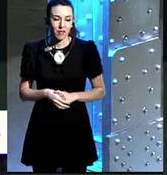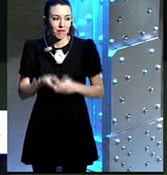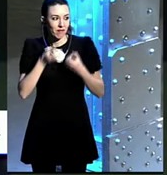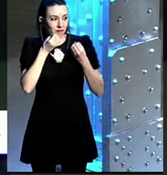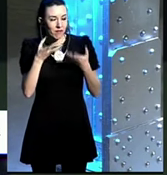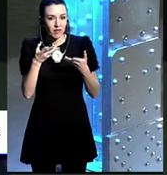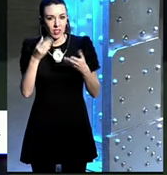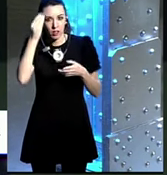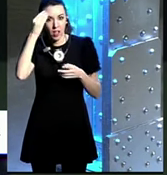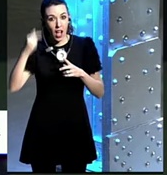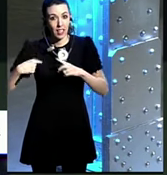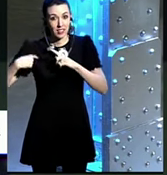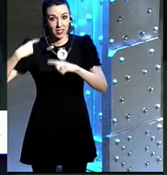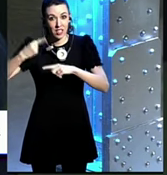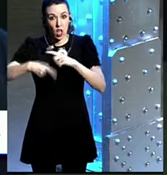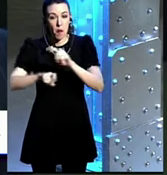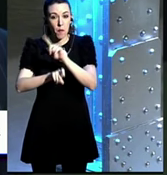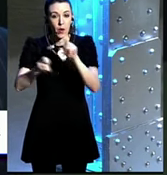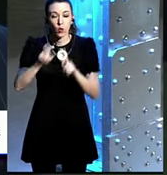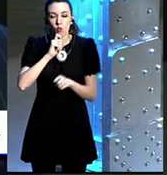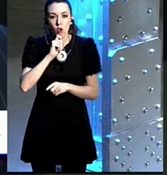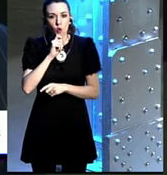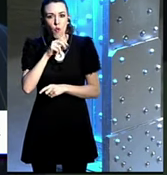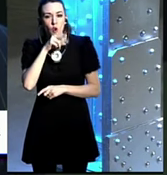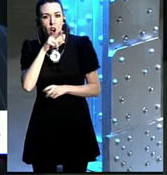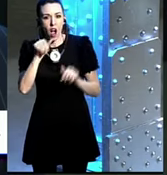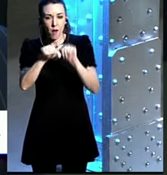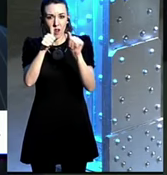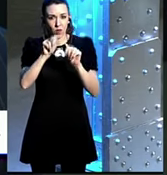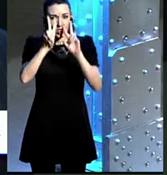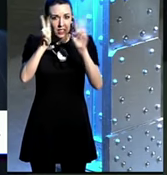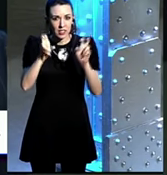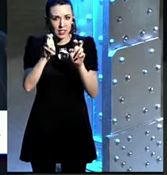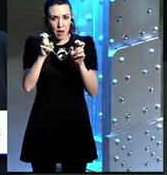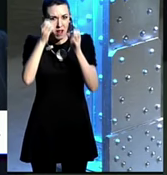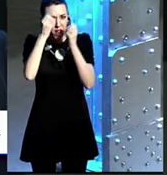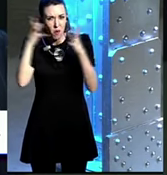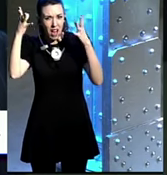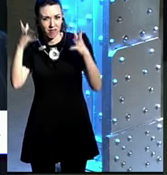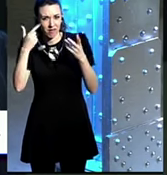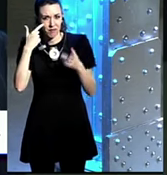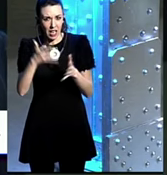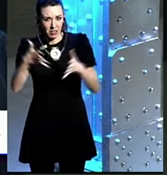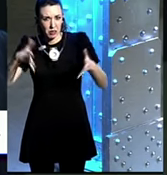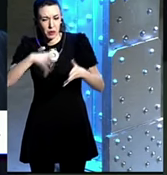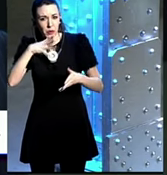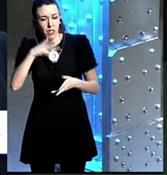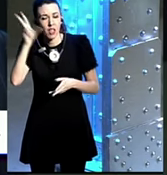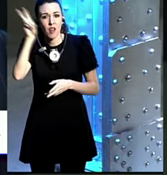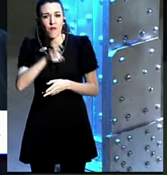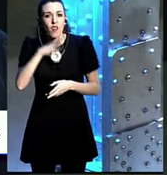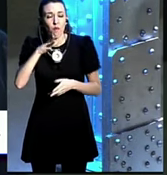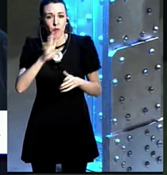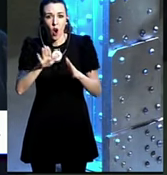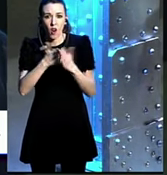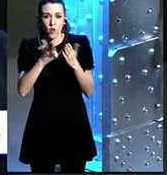Bueno, creo que tradicionalmente la pregunta de cómo hablamos de estos temas tan abstractos y tan amplios proviene también de la